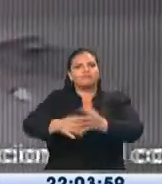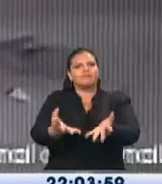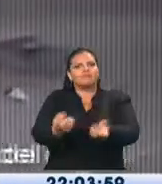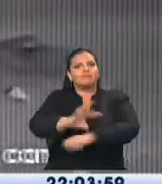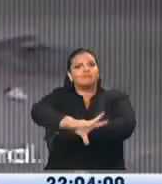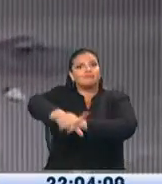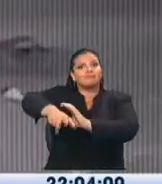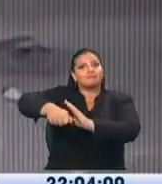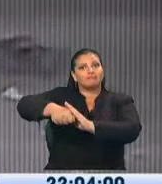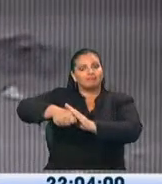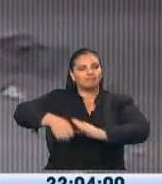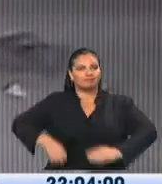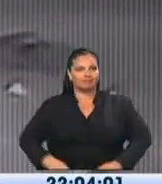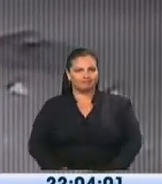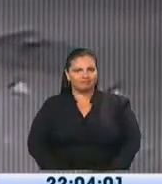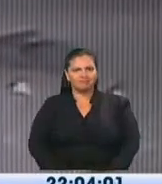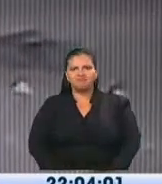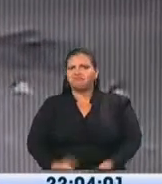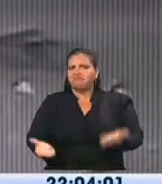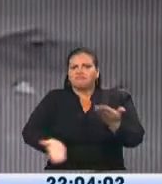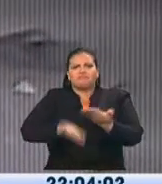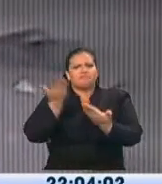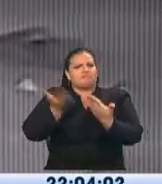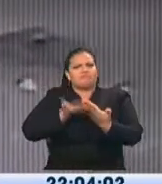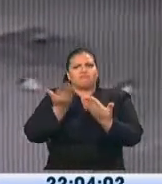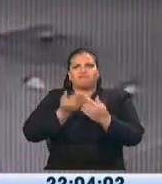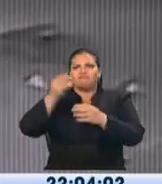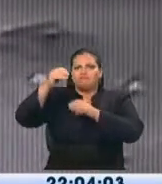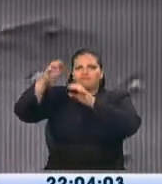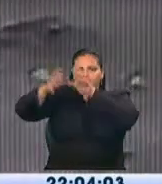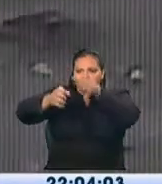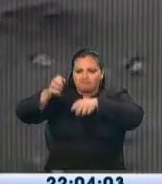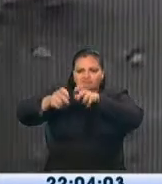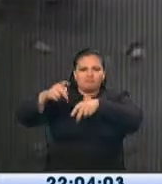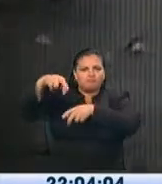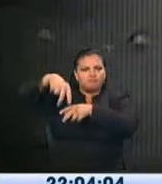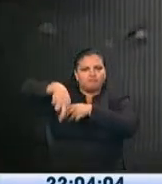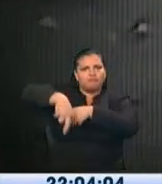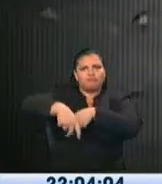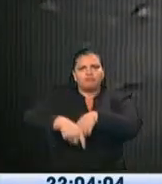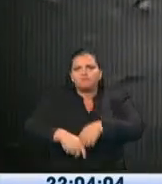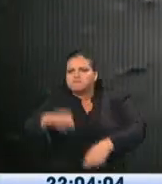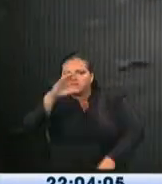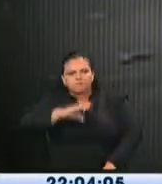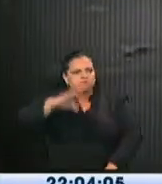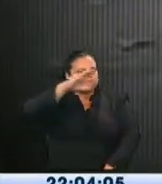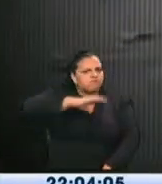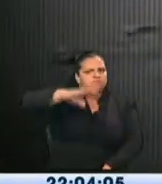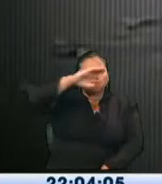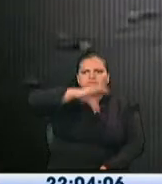Con la misma habilidad baja sin complicaciones y empieza a rebuscar.